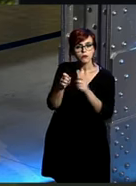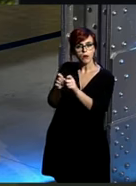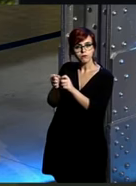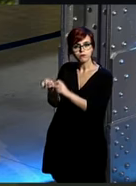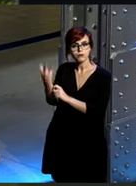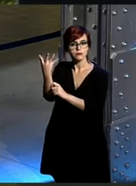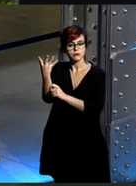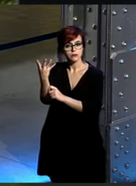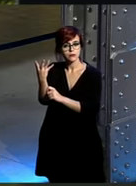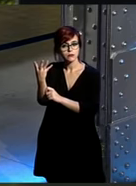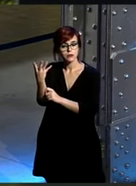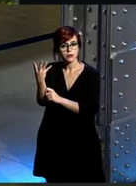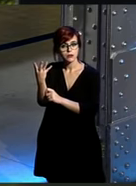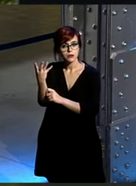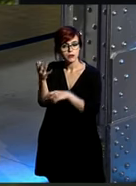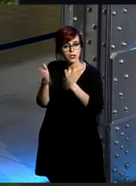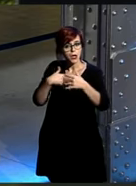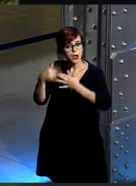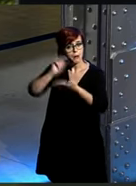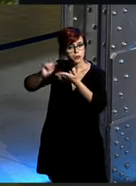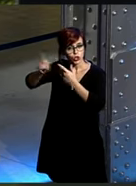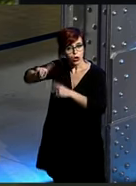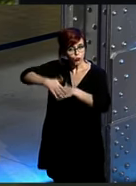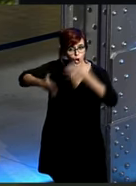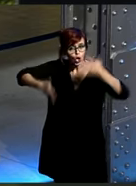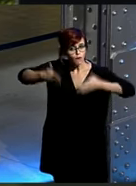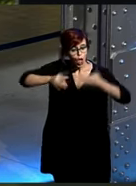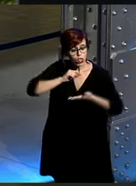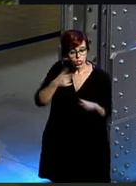con una información y no lo escribió una persona, lo escribió un robot.